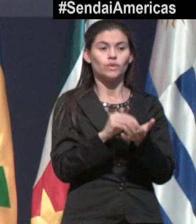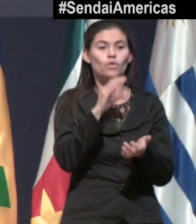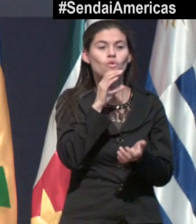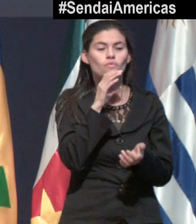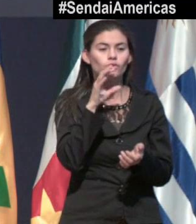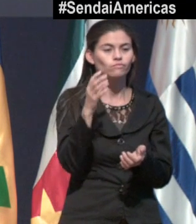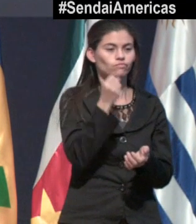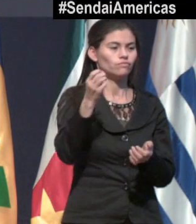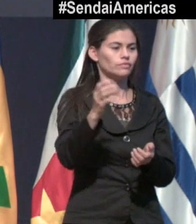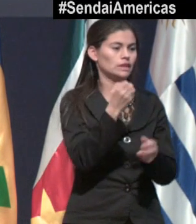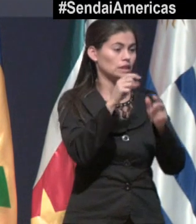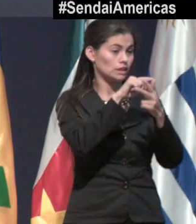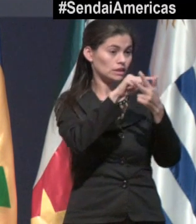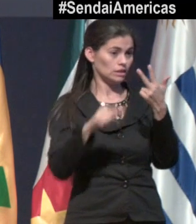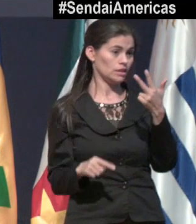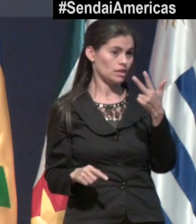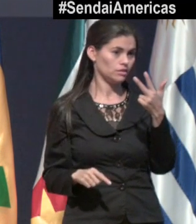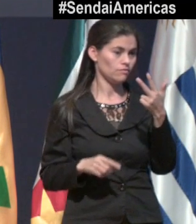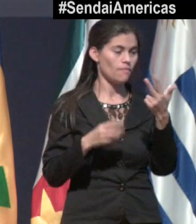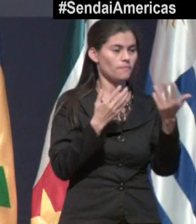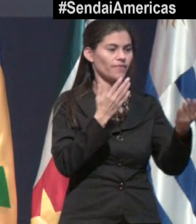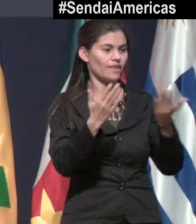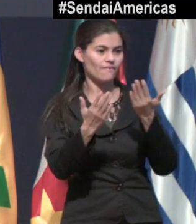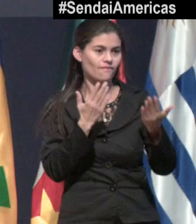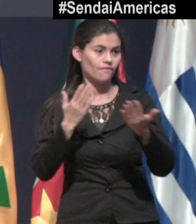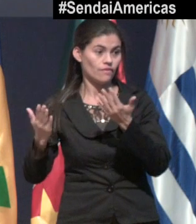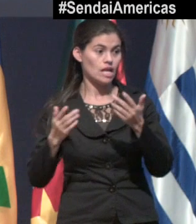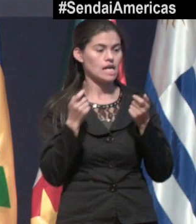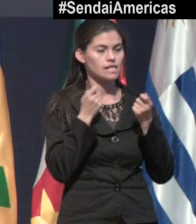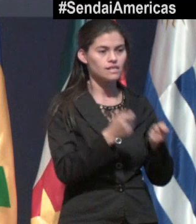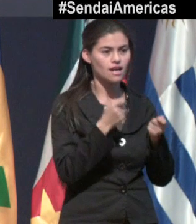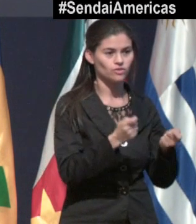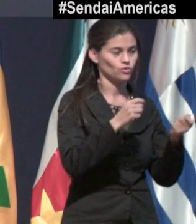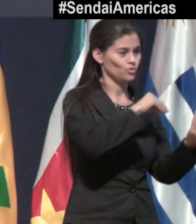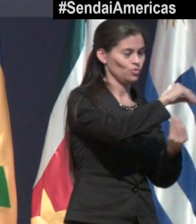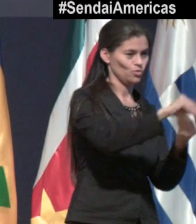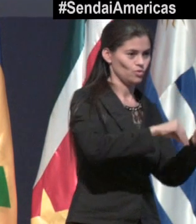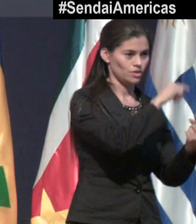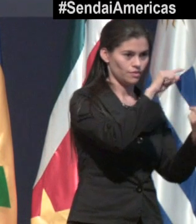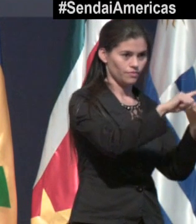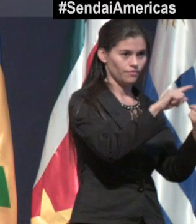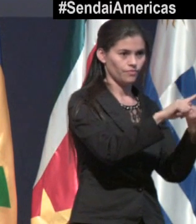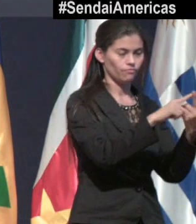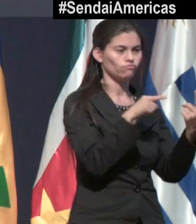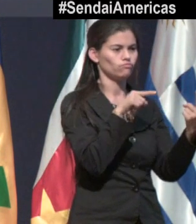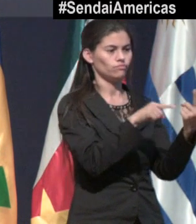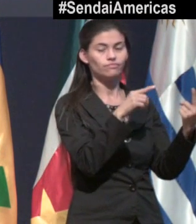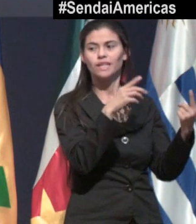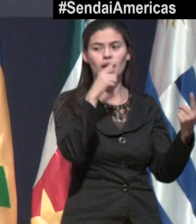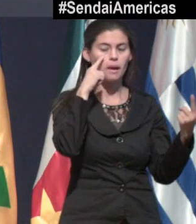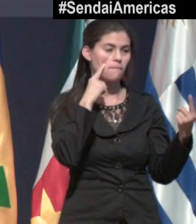en cuenta tres variables. Uno, el gasto social, que es la línea